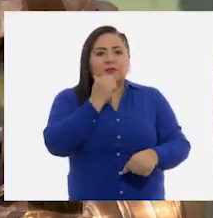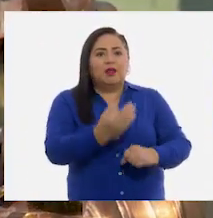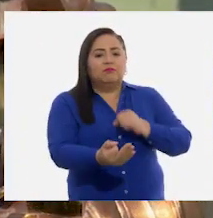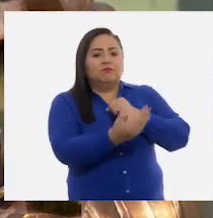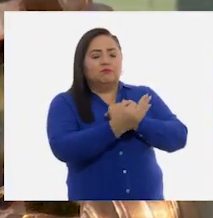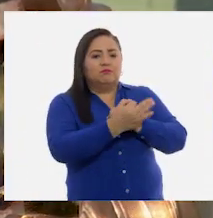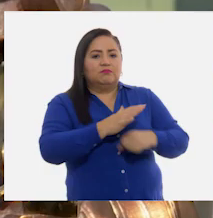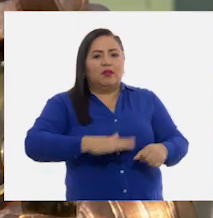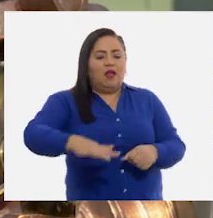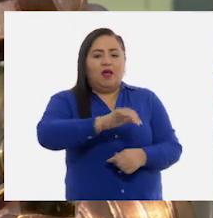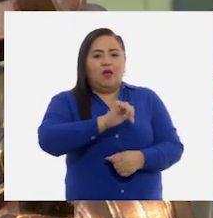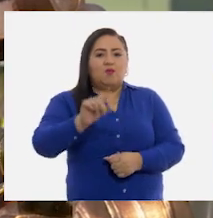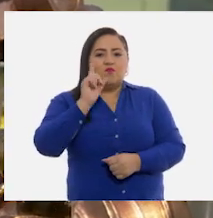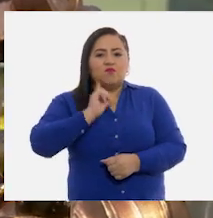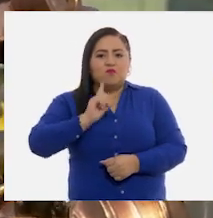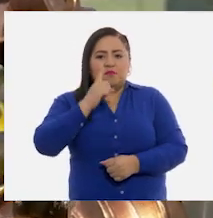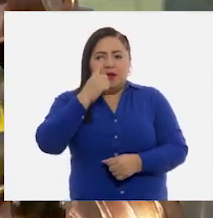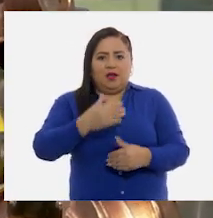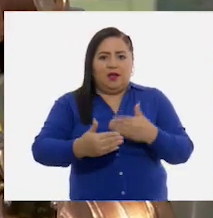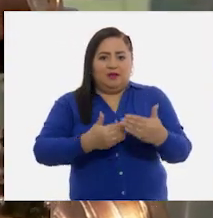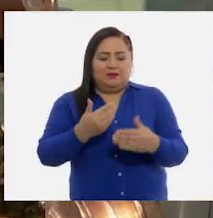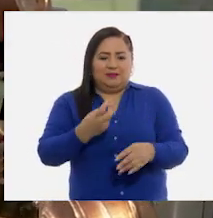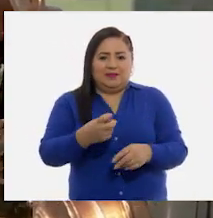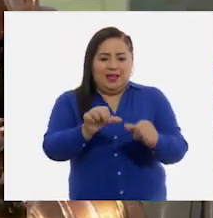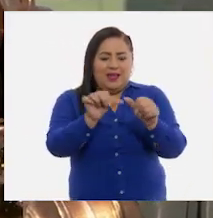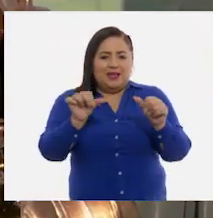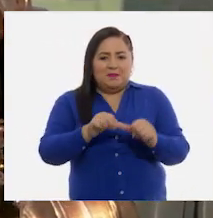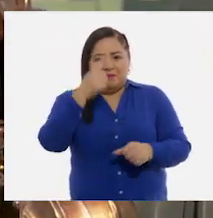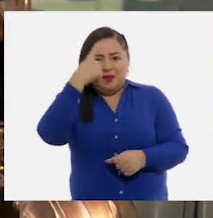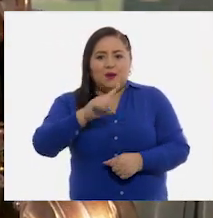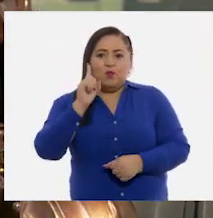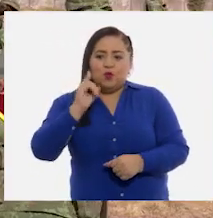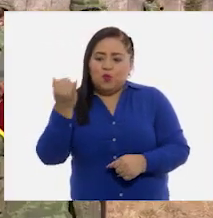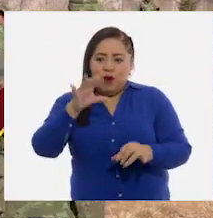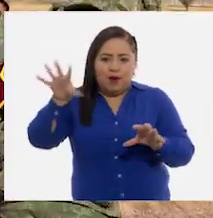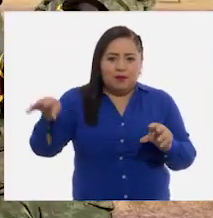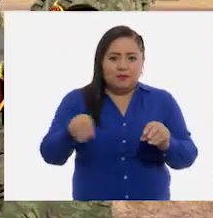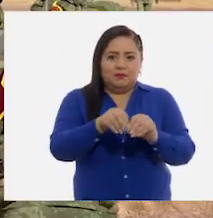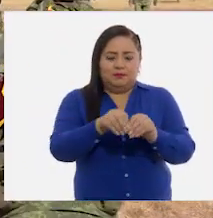siendo punta de lanza en esta área, de incluir a las mujeres.